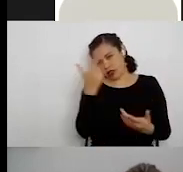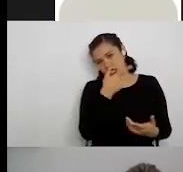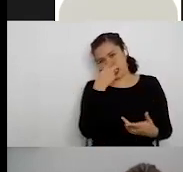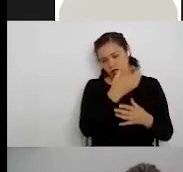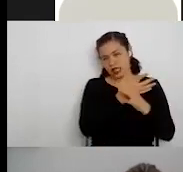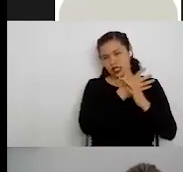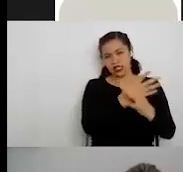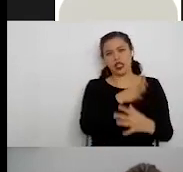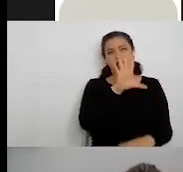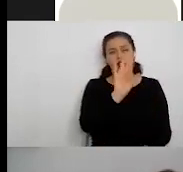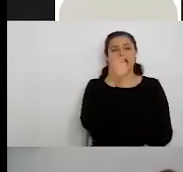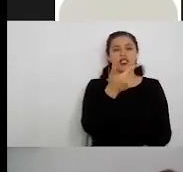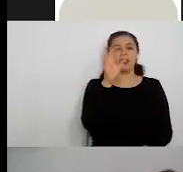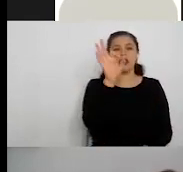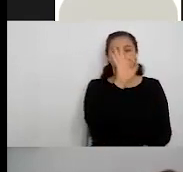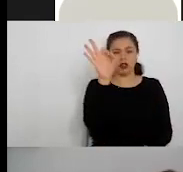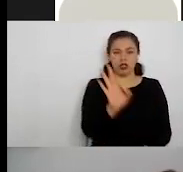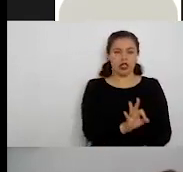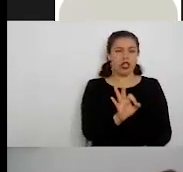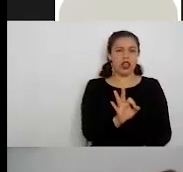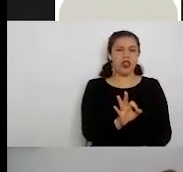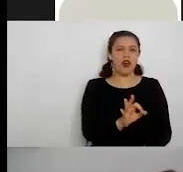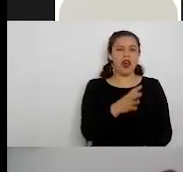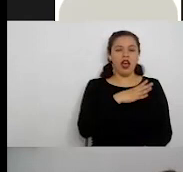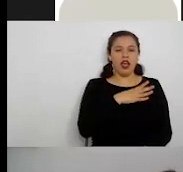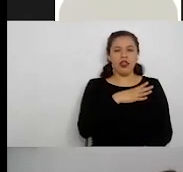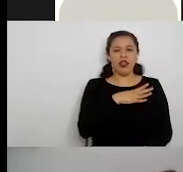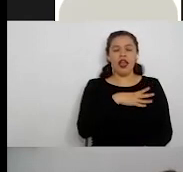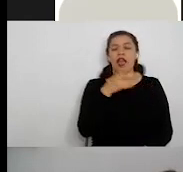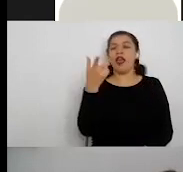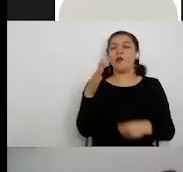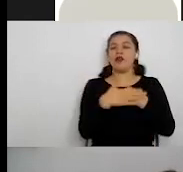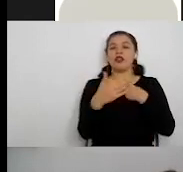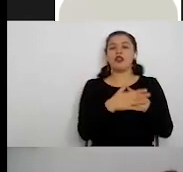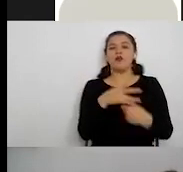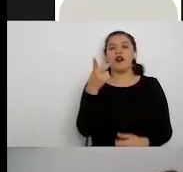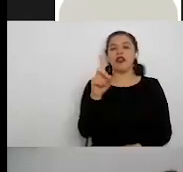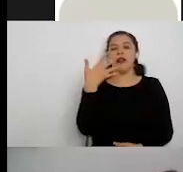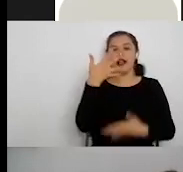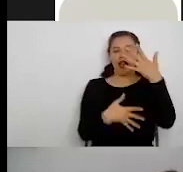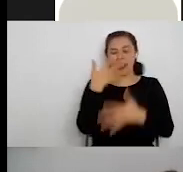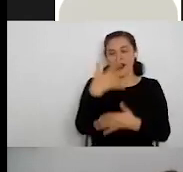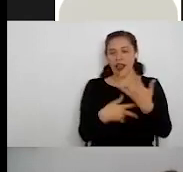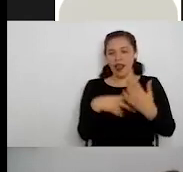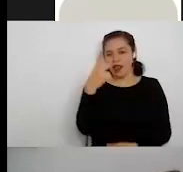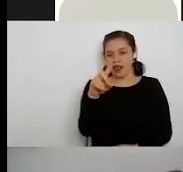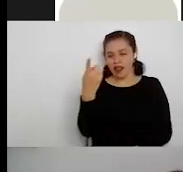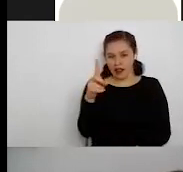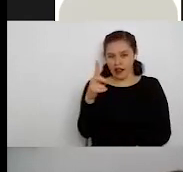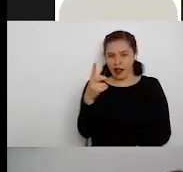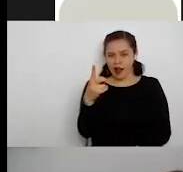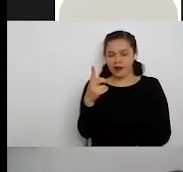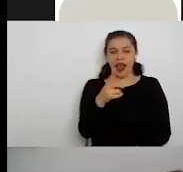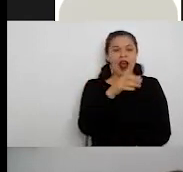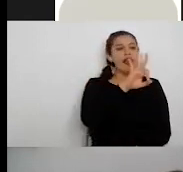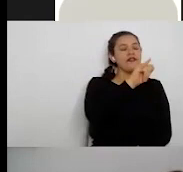el 97% espera que en diciembre, el 15 de diciembre, hay comunicado, un día después de la Fed,